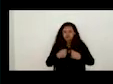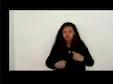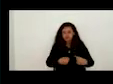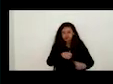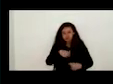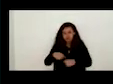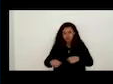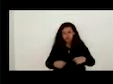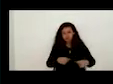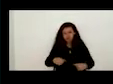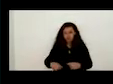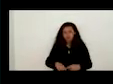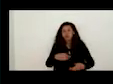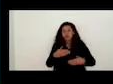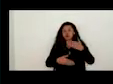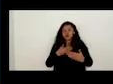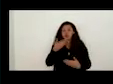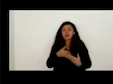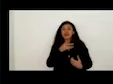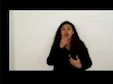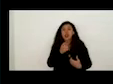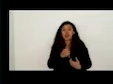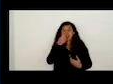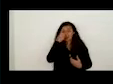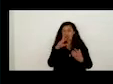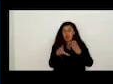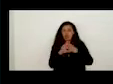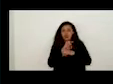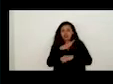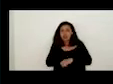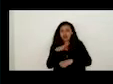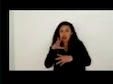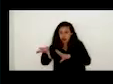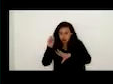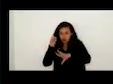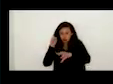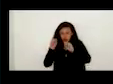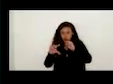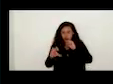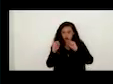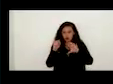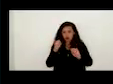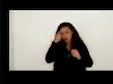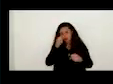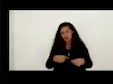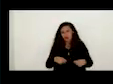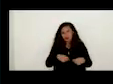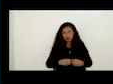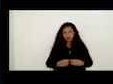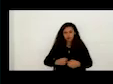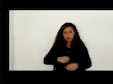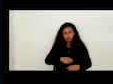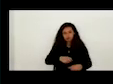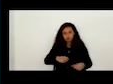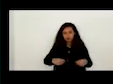es obtener cada uno de esos nutrientes que mencionábamos a través del proceso de la digestión. Una vez que estos llegan